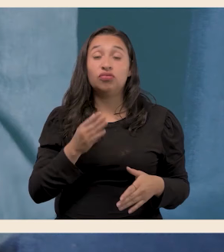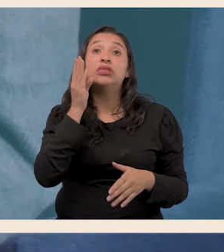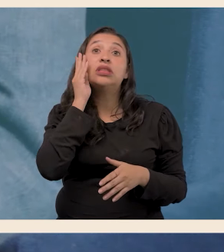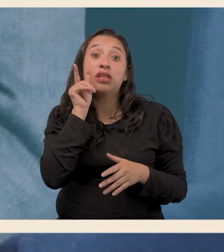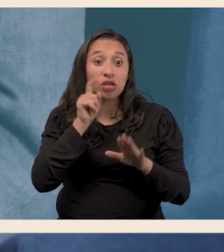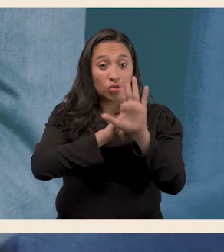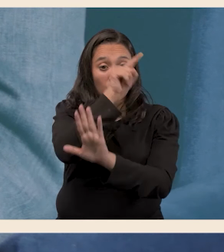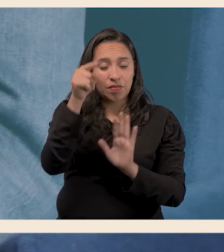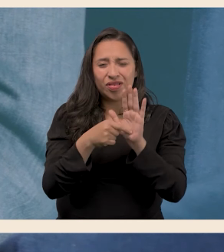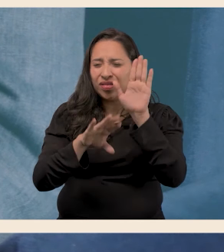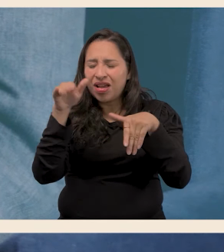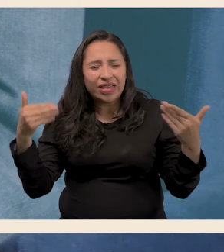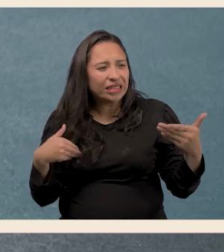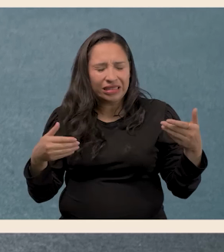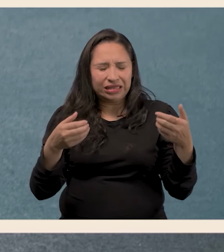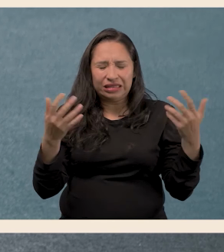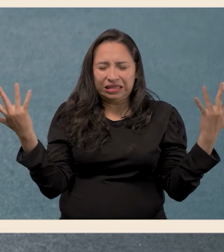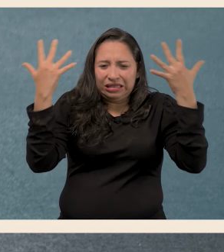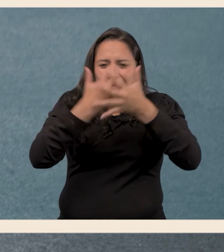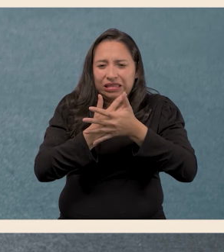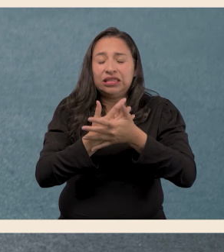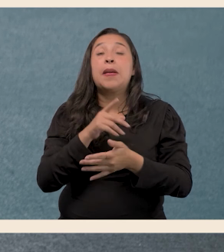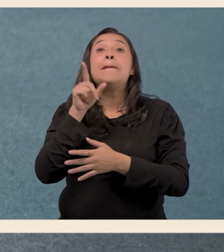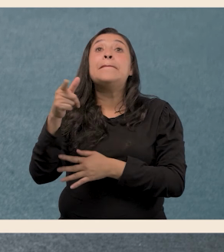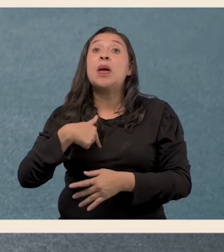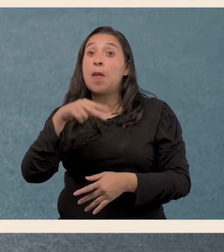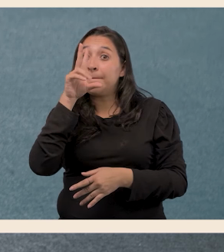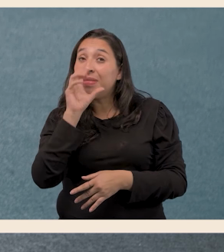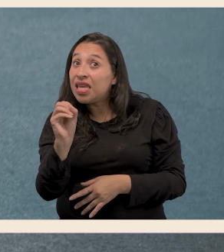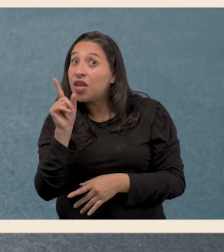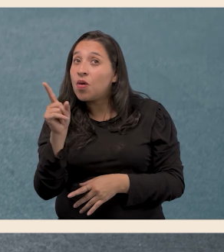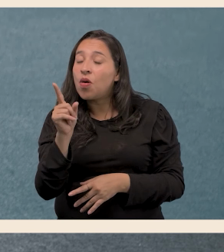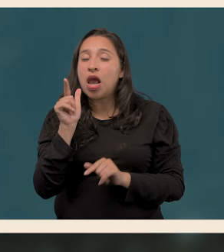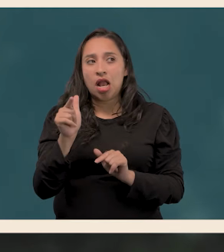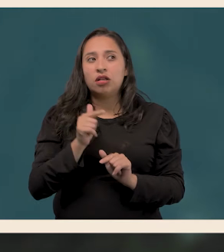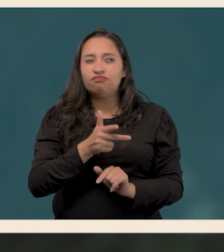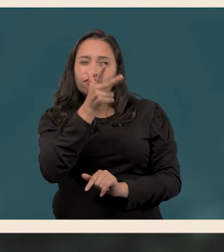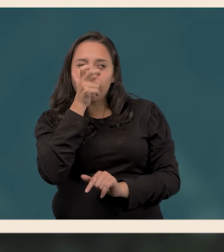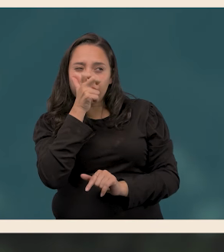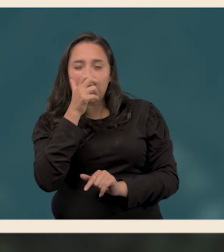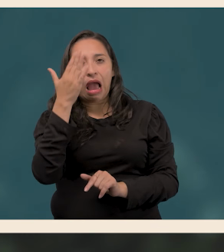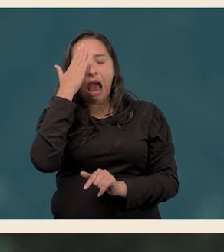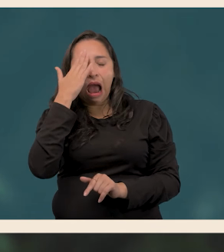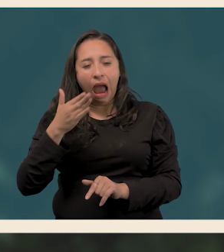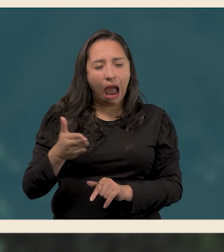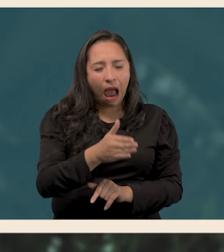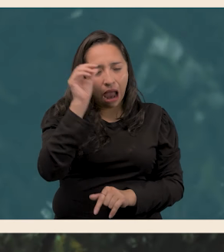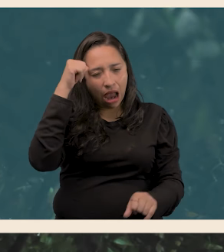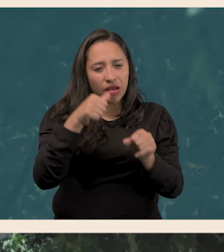dio la dirección. Pero él siempre, Francisco, regresaba a la casa.